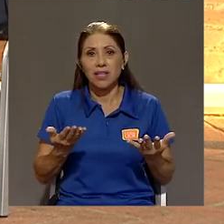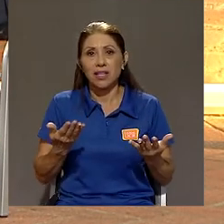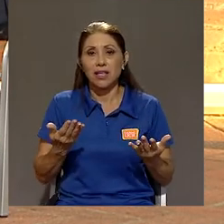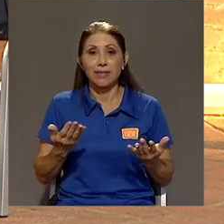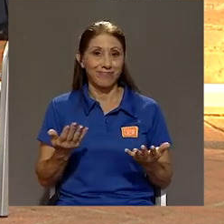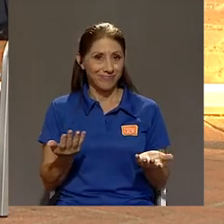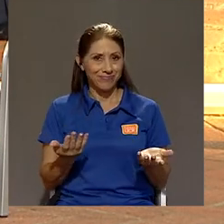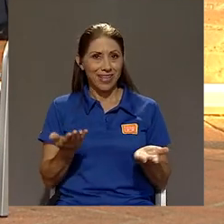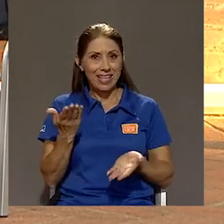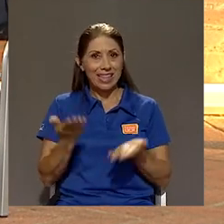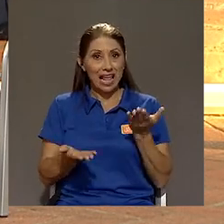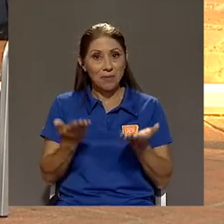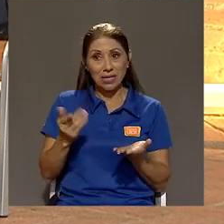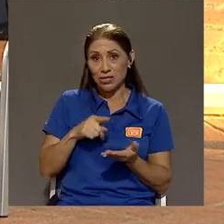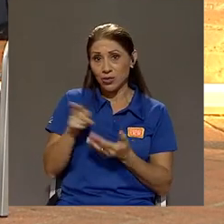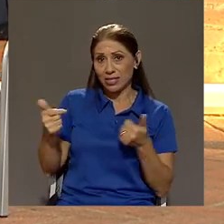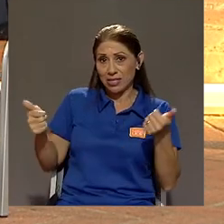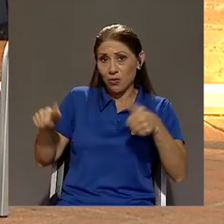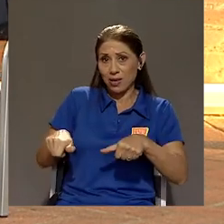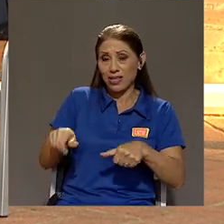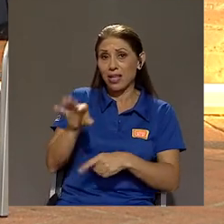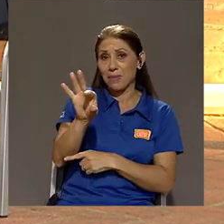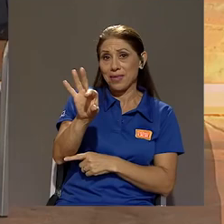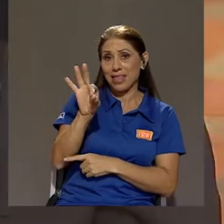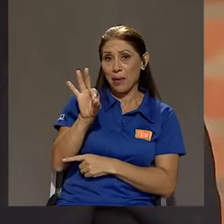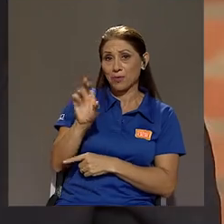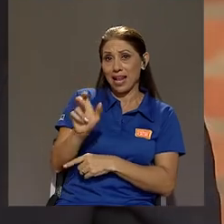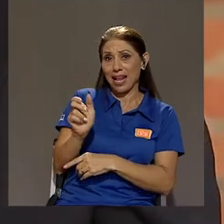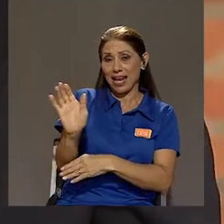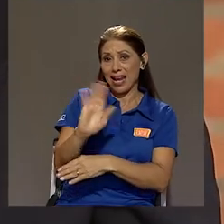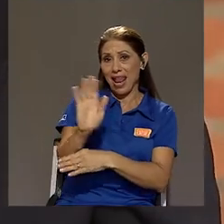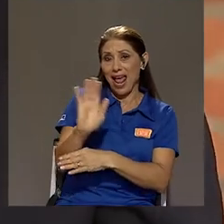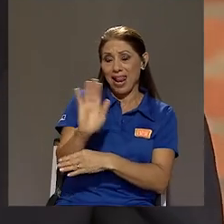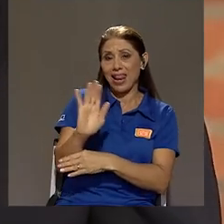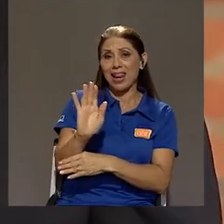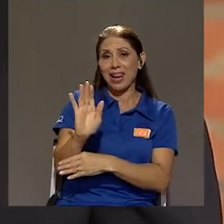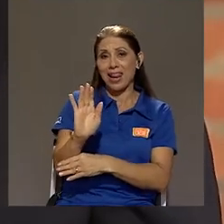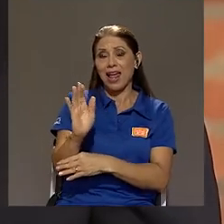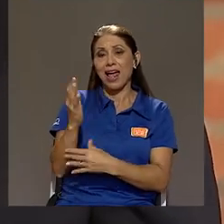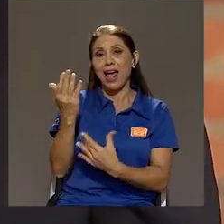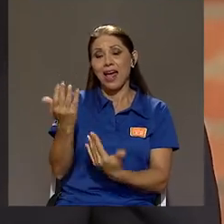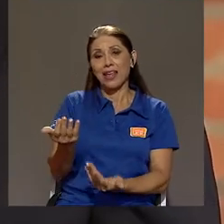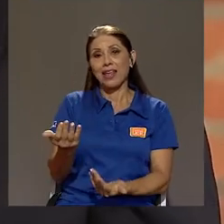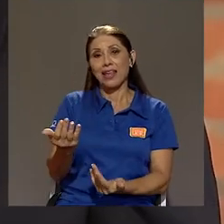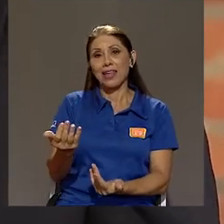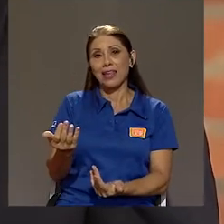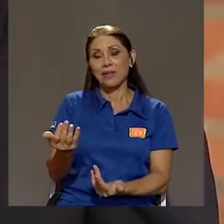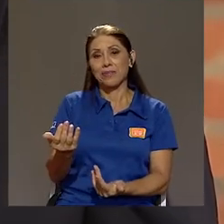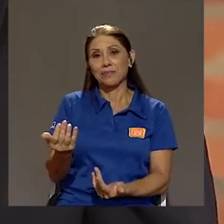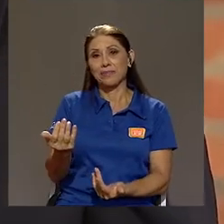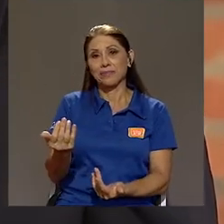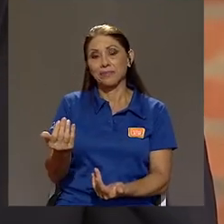tal vez si les parece, podemos invitar al canal a que nos